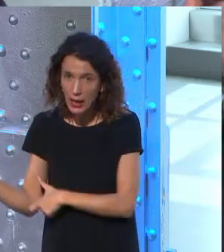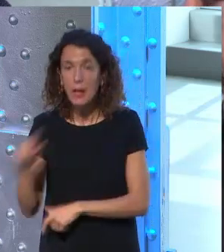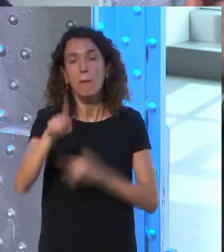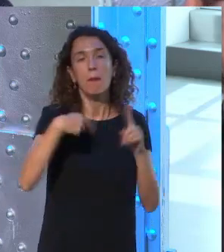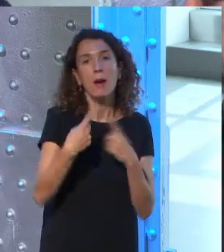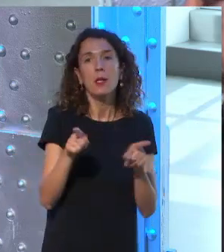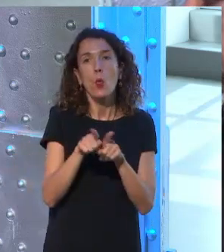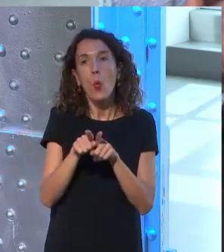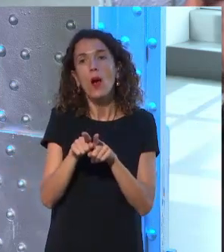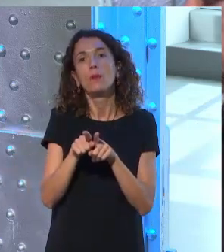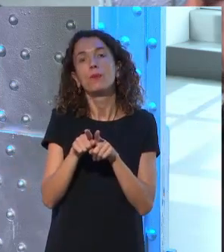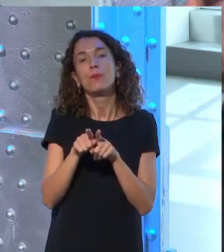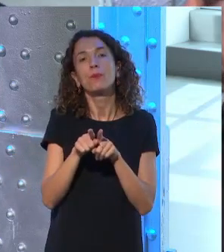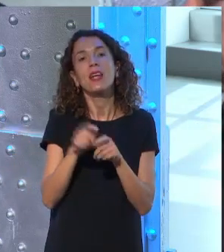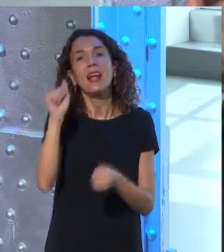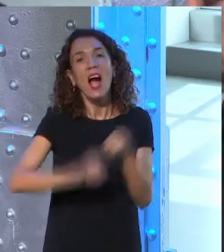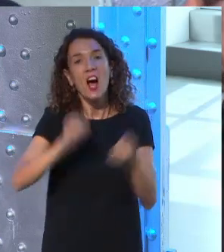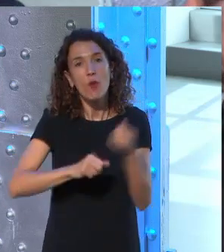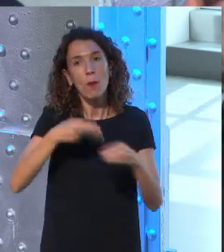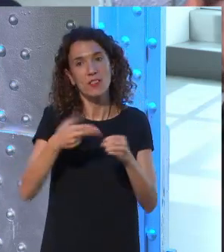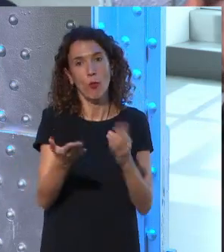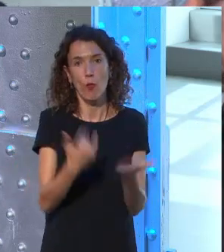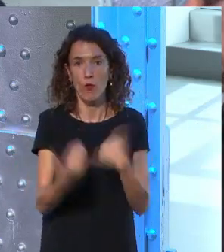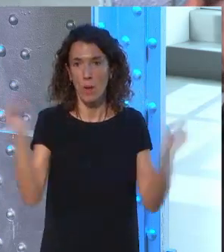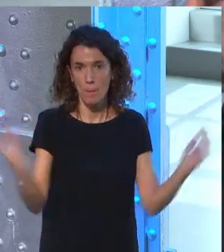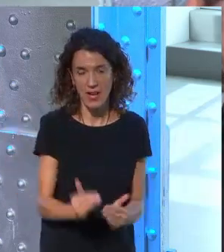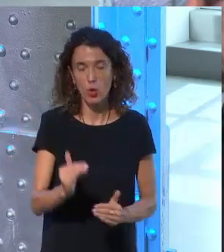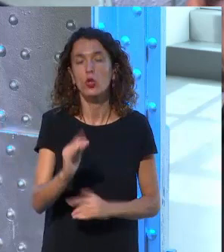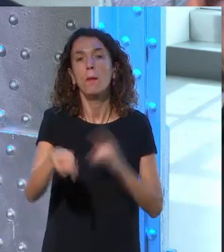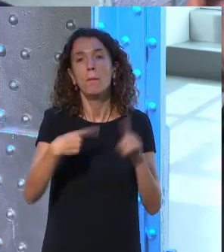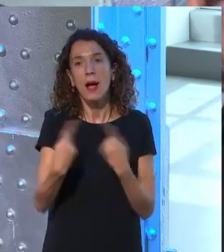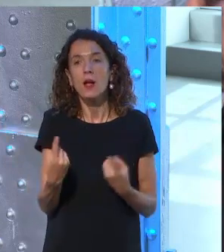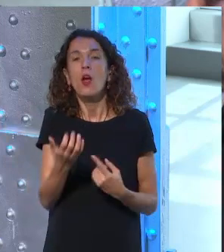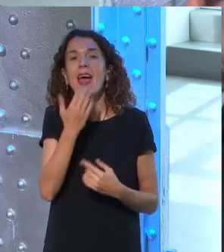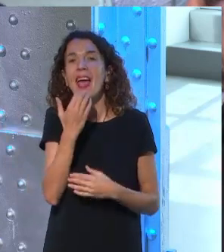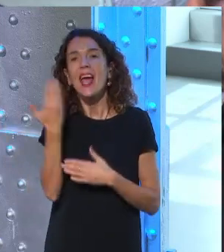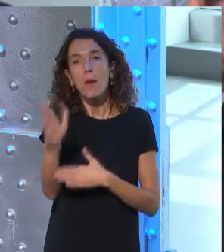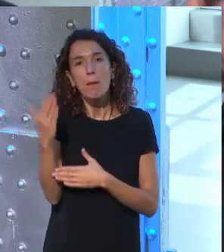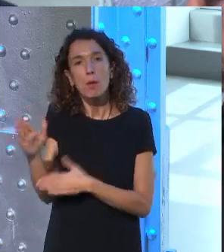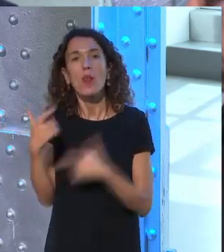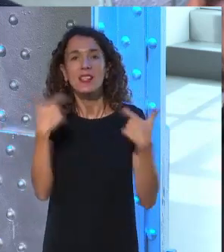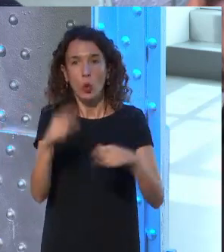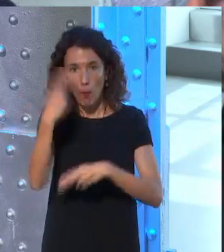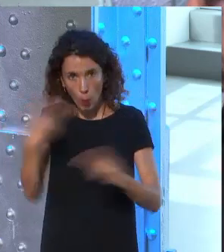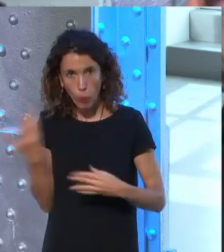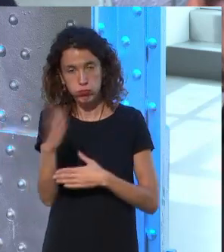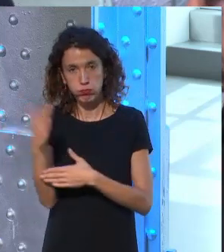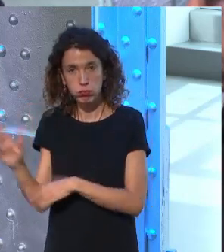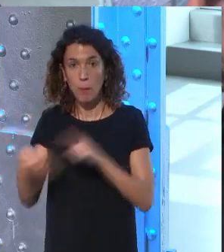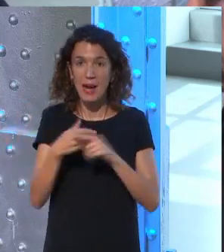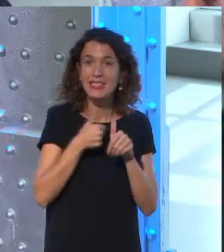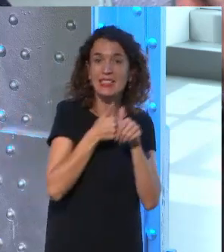unas sendas de descarbonización previsibles, la función ejemplarizante del sector público,